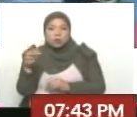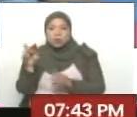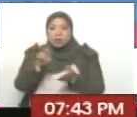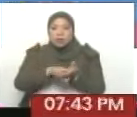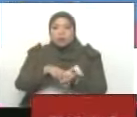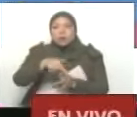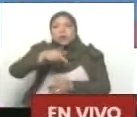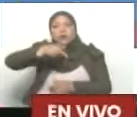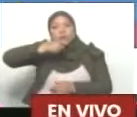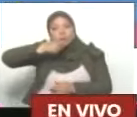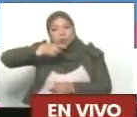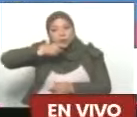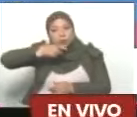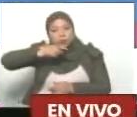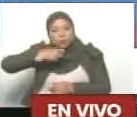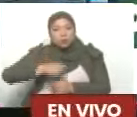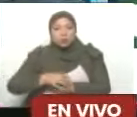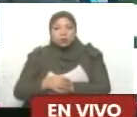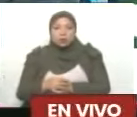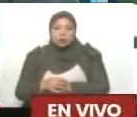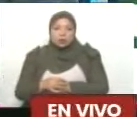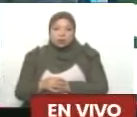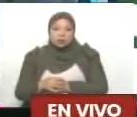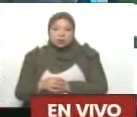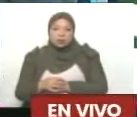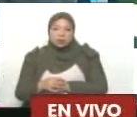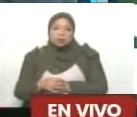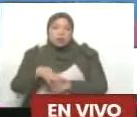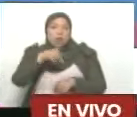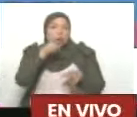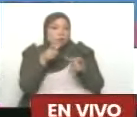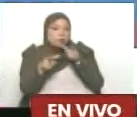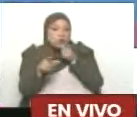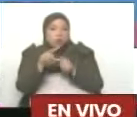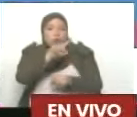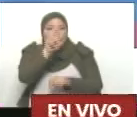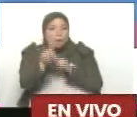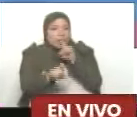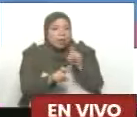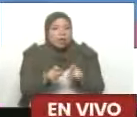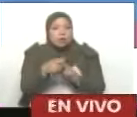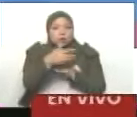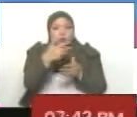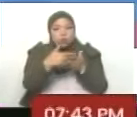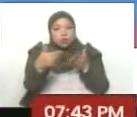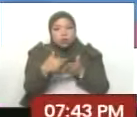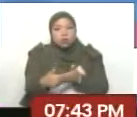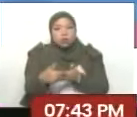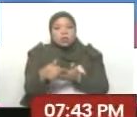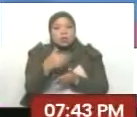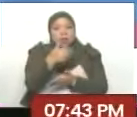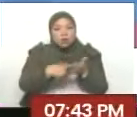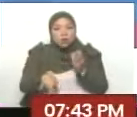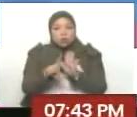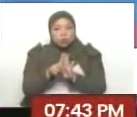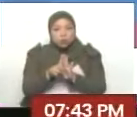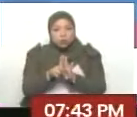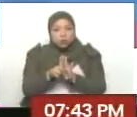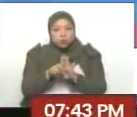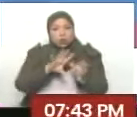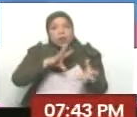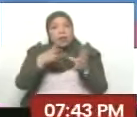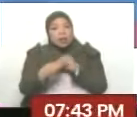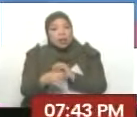pregunta. Repite la pregunta. ¿Podría ir a referéndum? Obligatorio. Cualquier enmienda o reforma